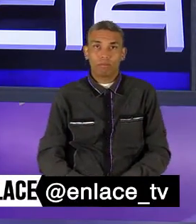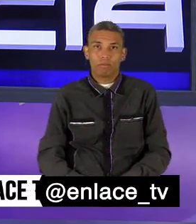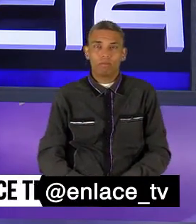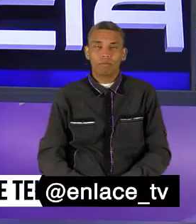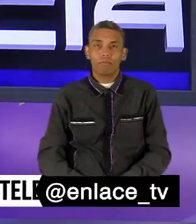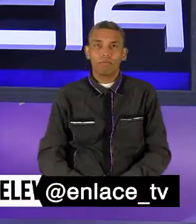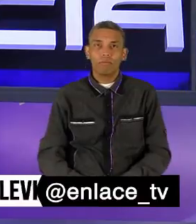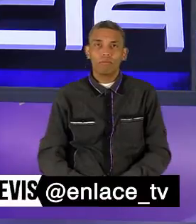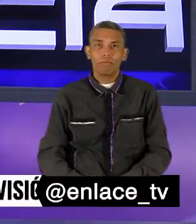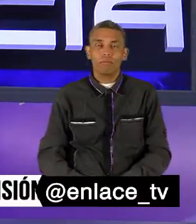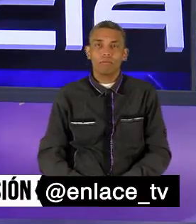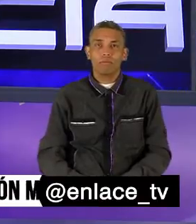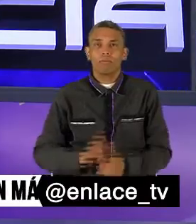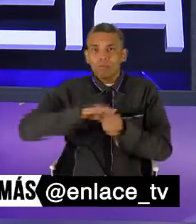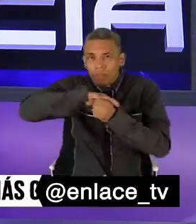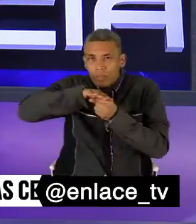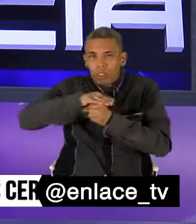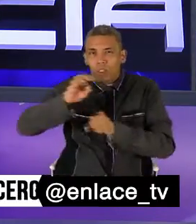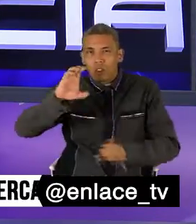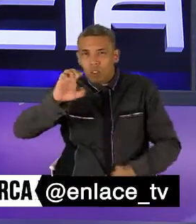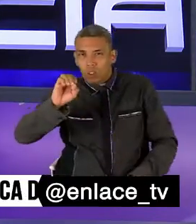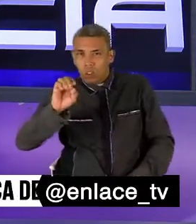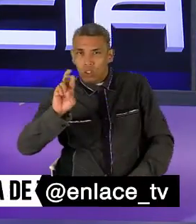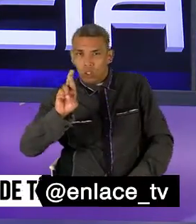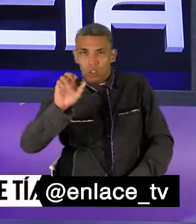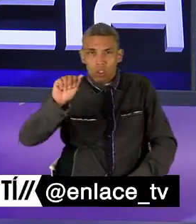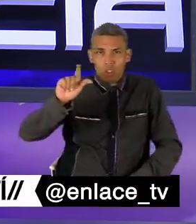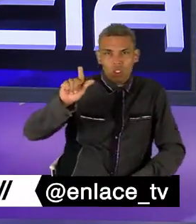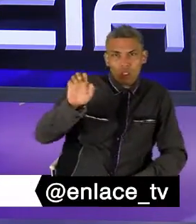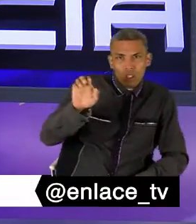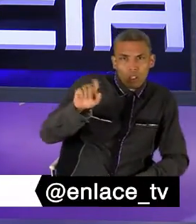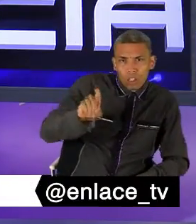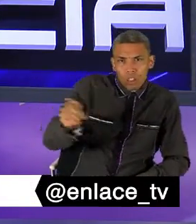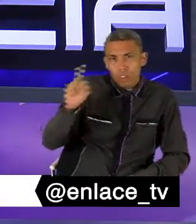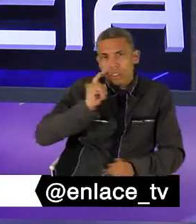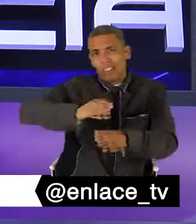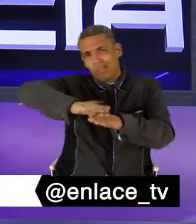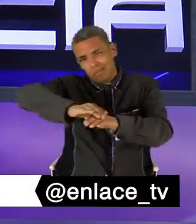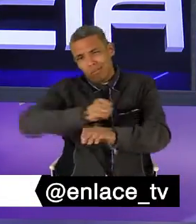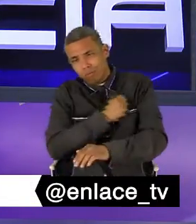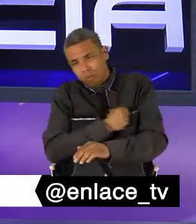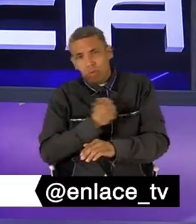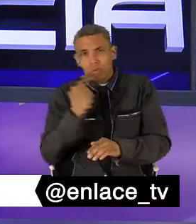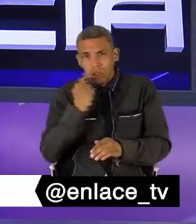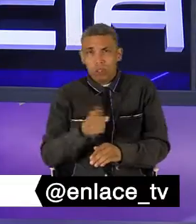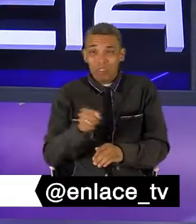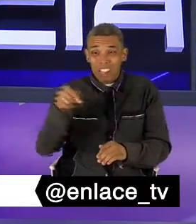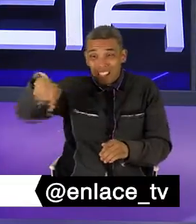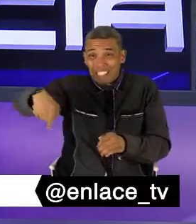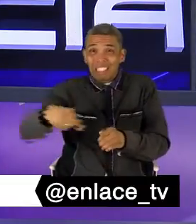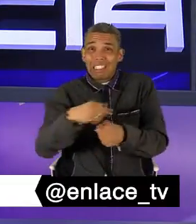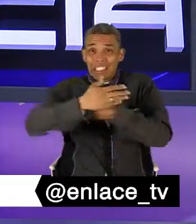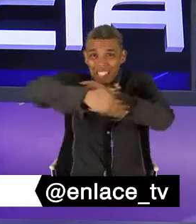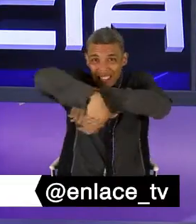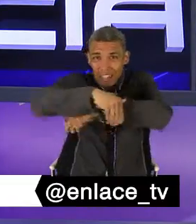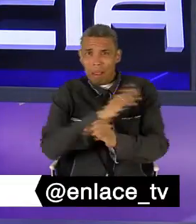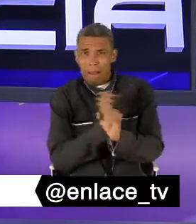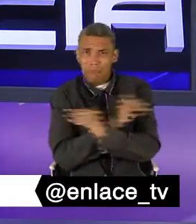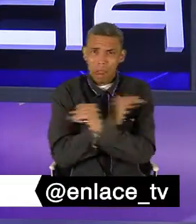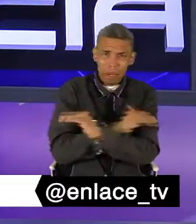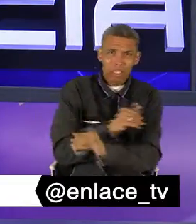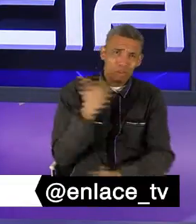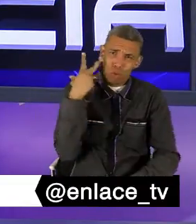Comunidad de la urbanización Los Corales, en la comuna 7 de la ciudad, piden instalación de reductores de velocidad en su sector. Ellos aseguran que todos